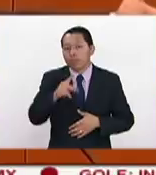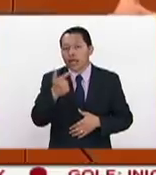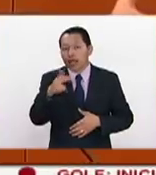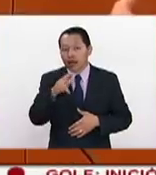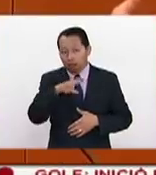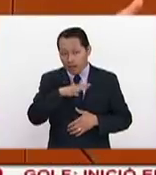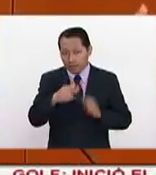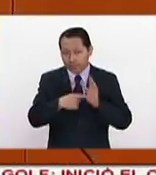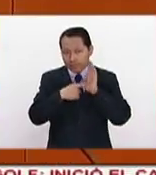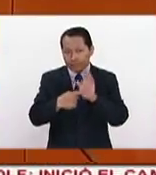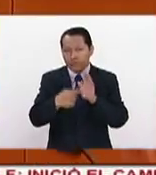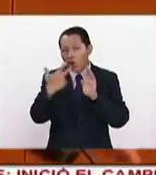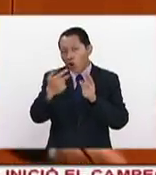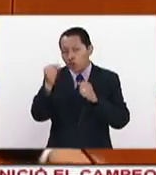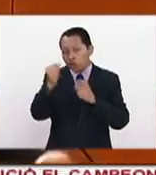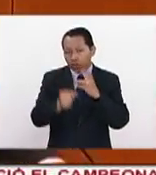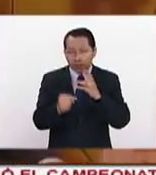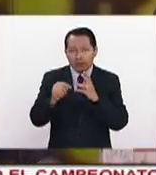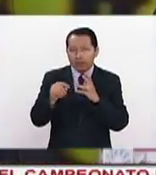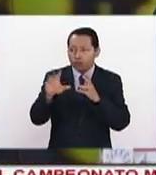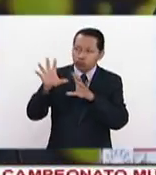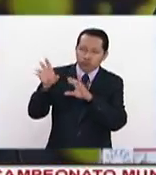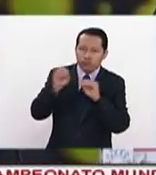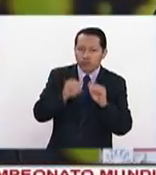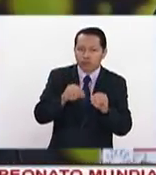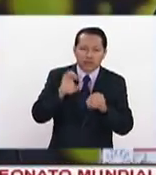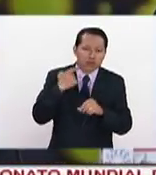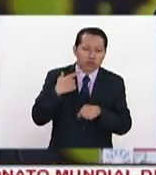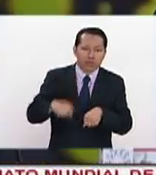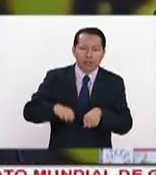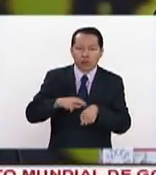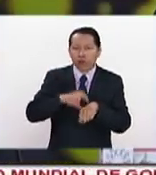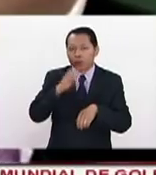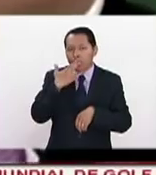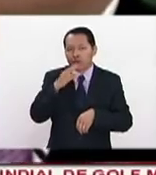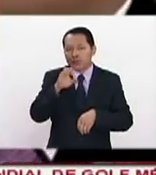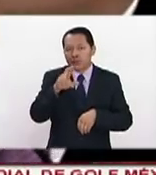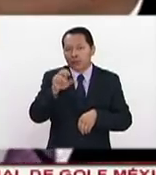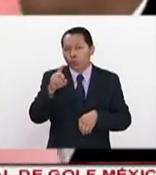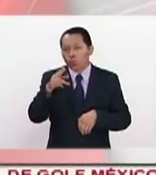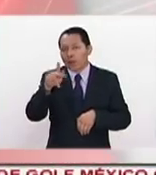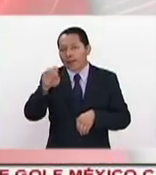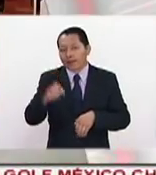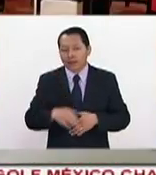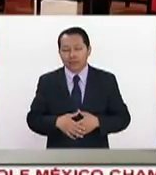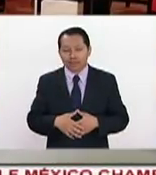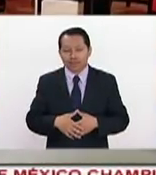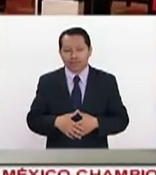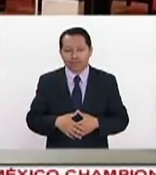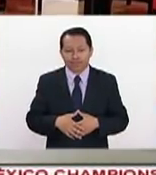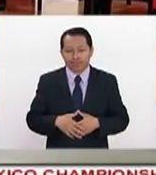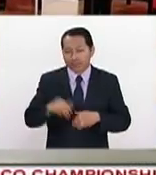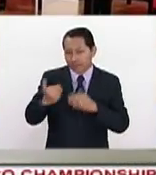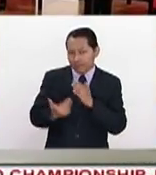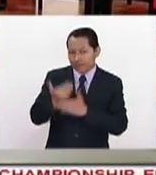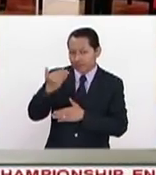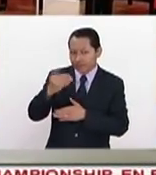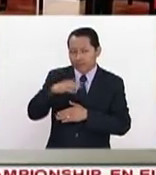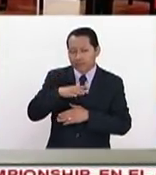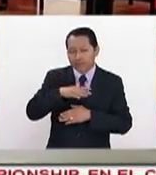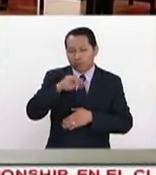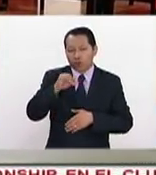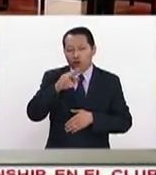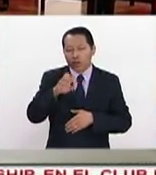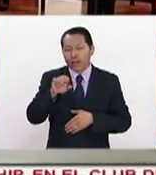PGR presentó 8 peticiones de extradición contra el exgobernador de Chihuahua, César Duarte. Esta mañana en el